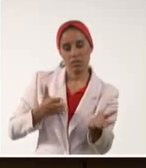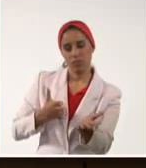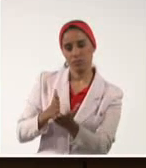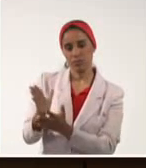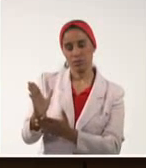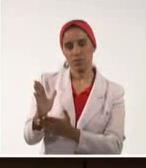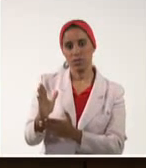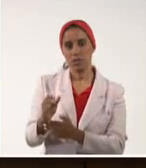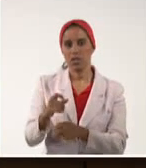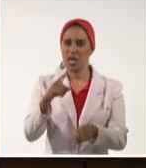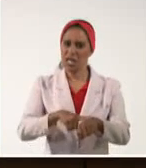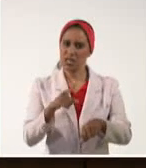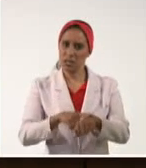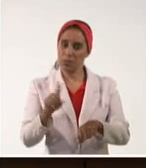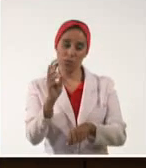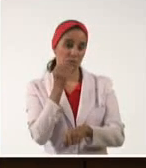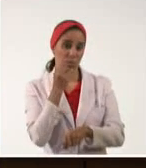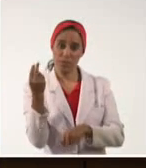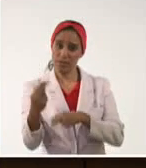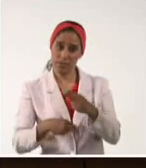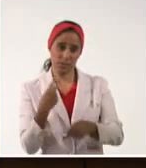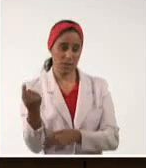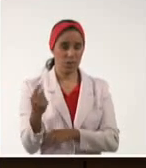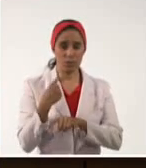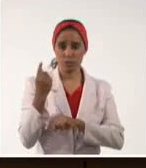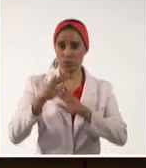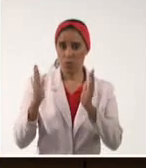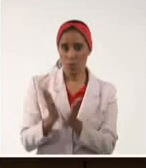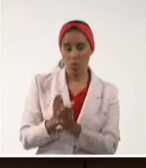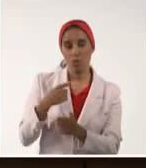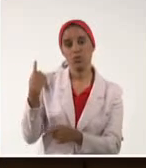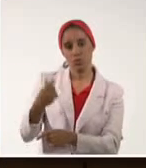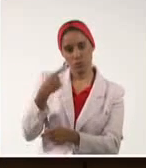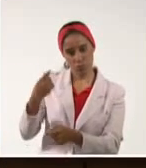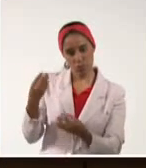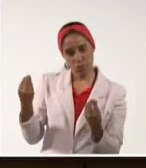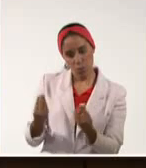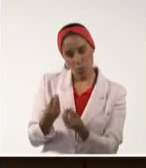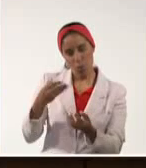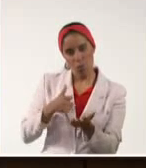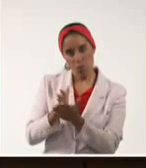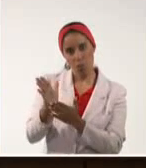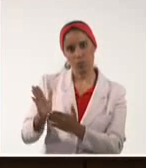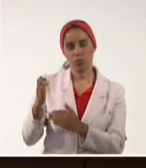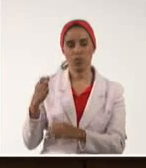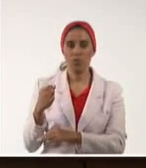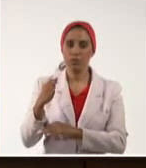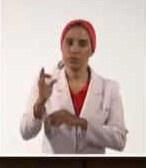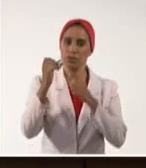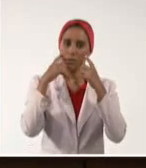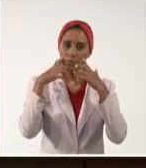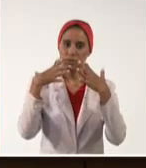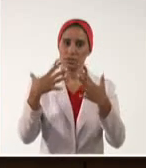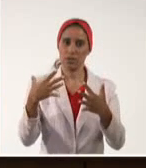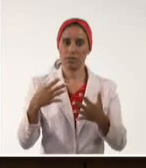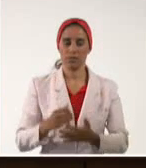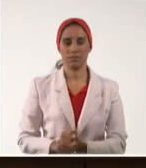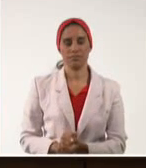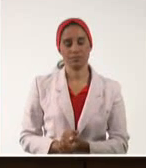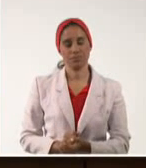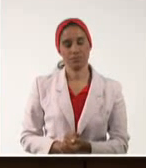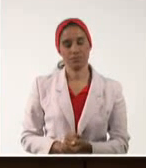tiempo que los acrecentará y al final nos pasará la factura aún más costosa. Fin de la